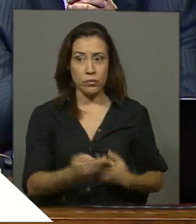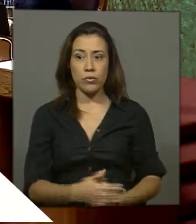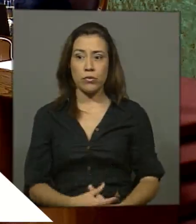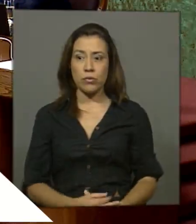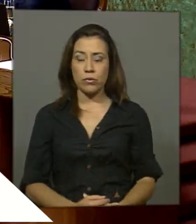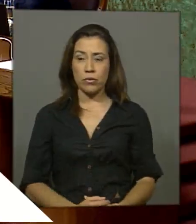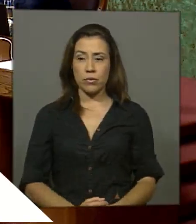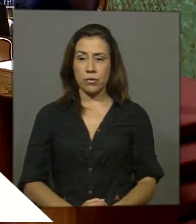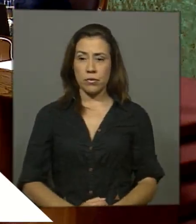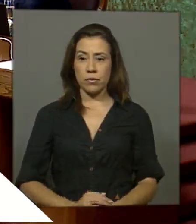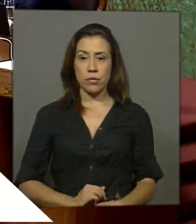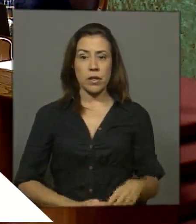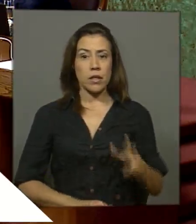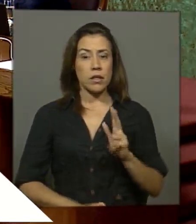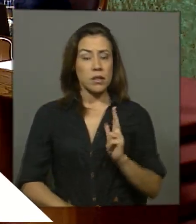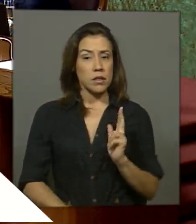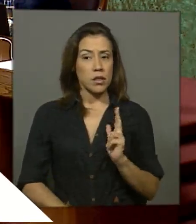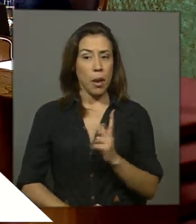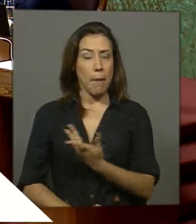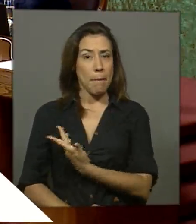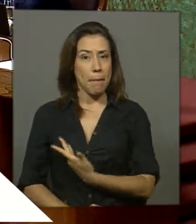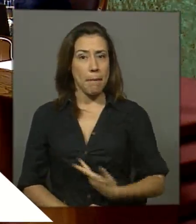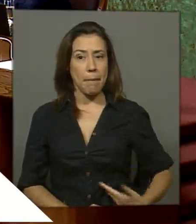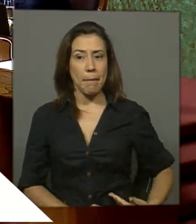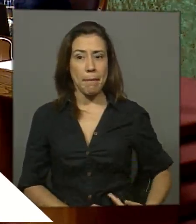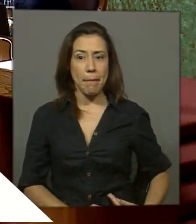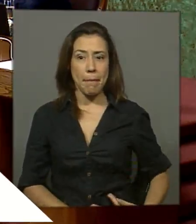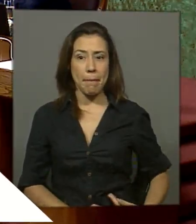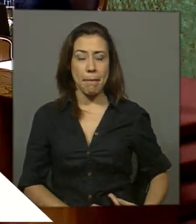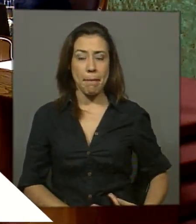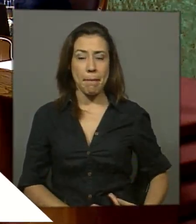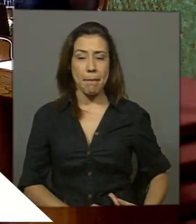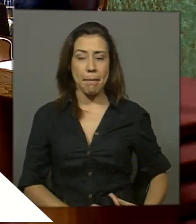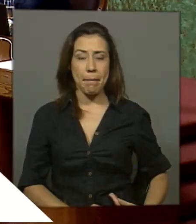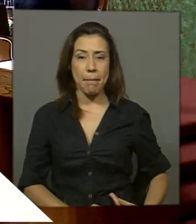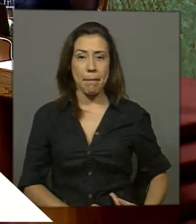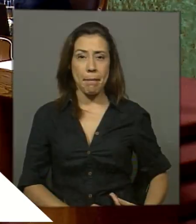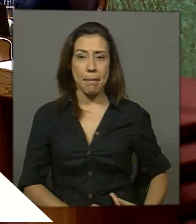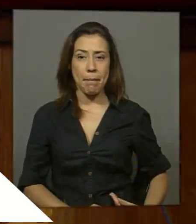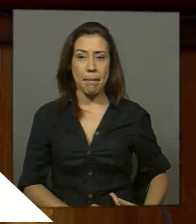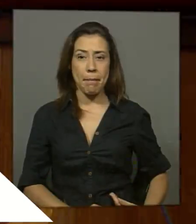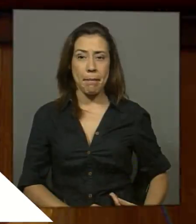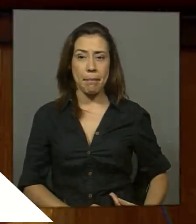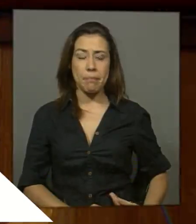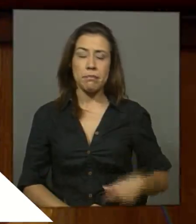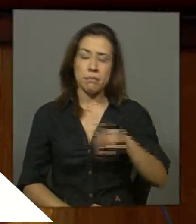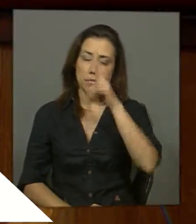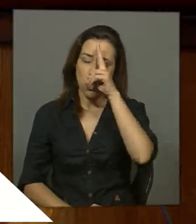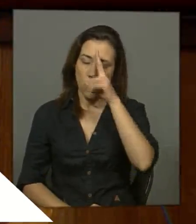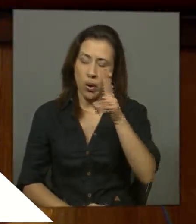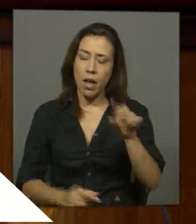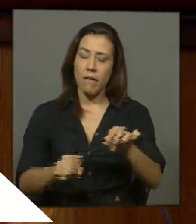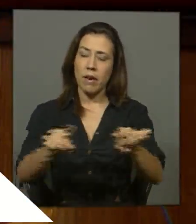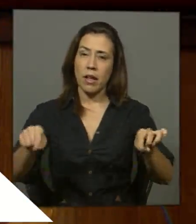eh señor presidente señor presidente honorable